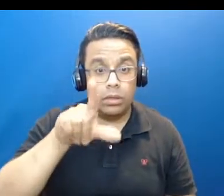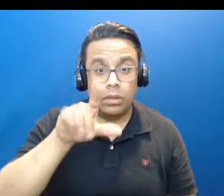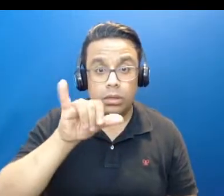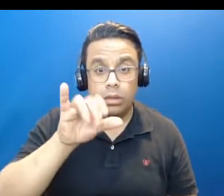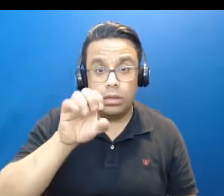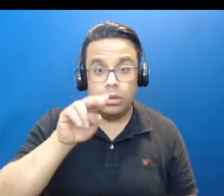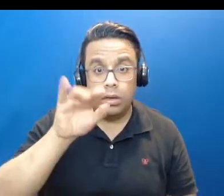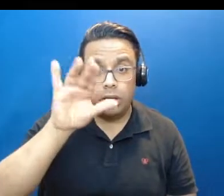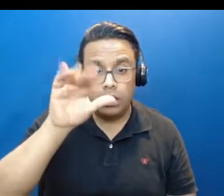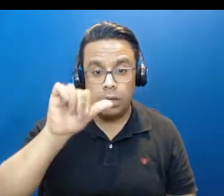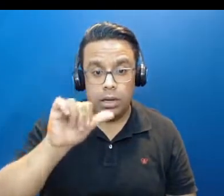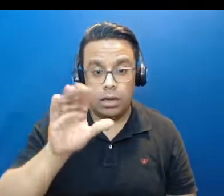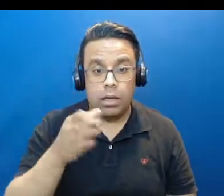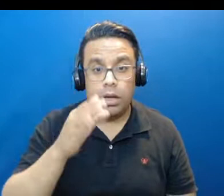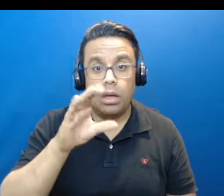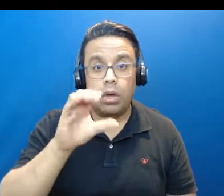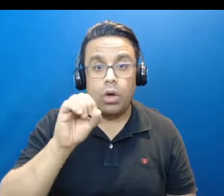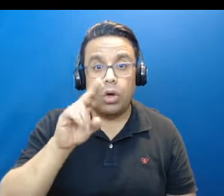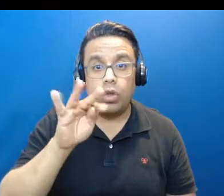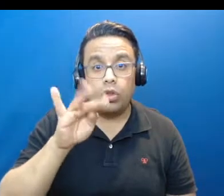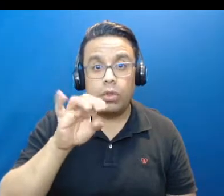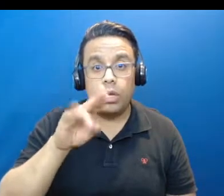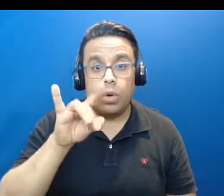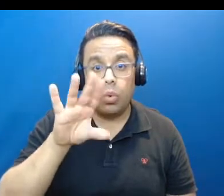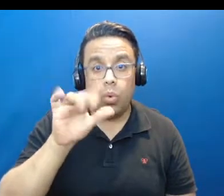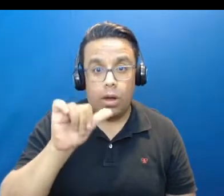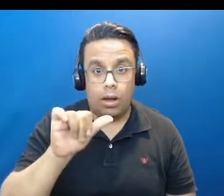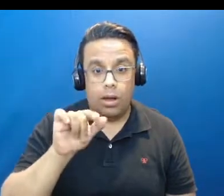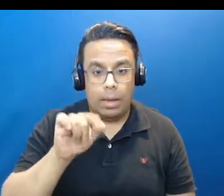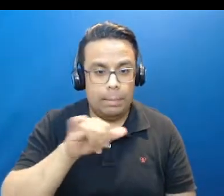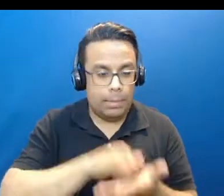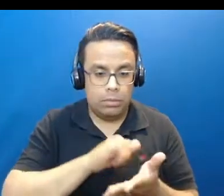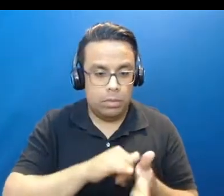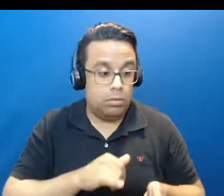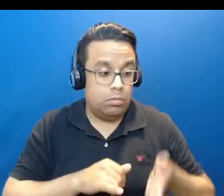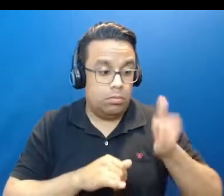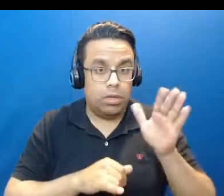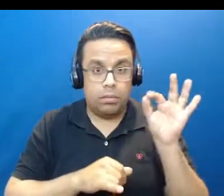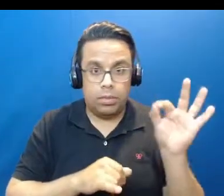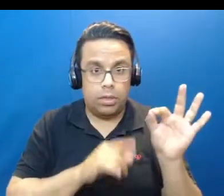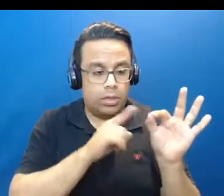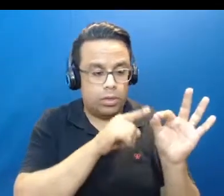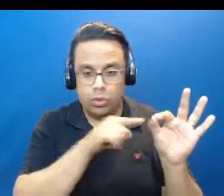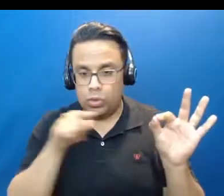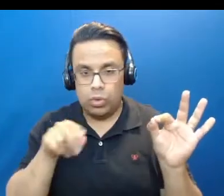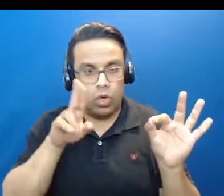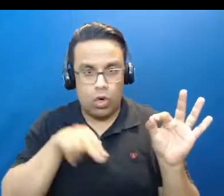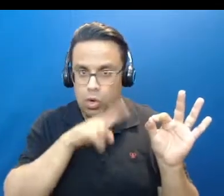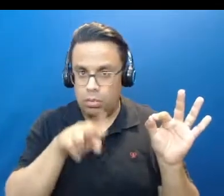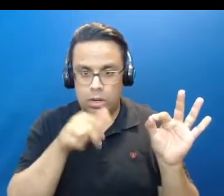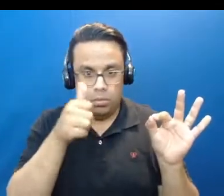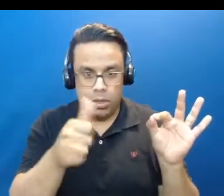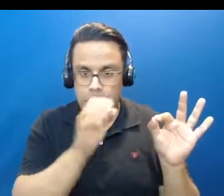líneas o cotas continuas. La primera cota siempre es normal, a partir de este punto, emplazamiento